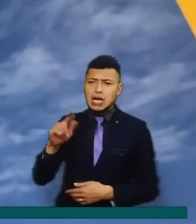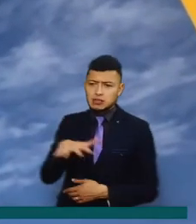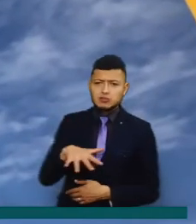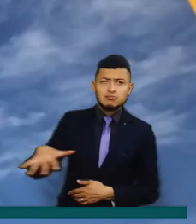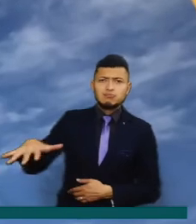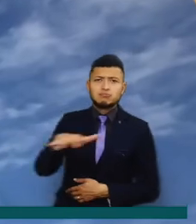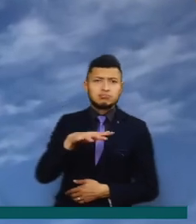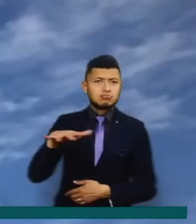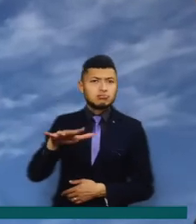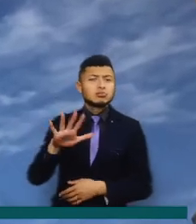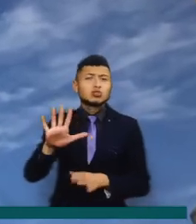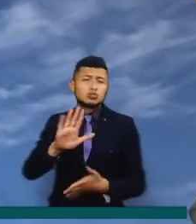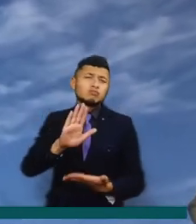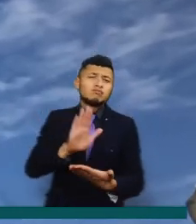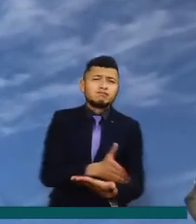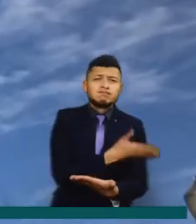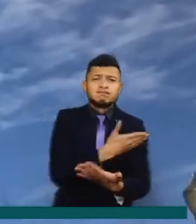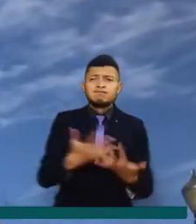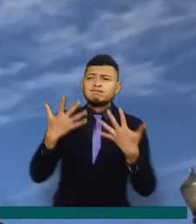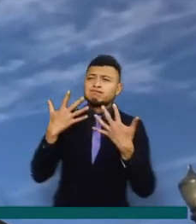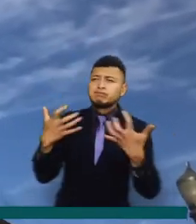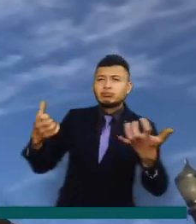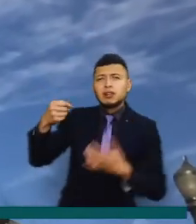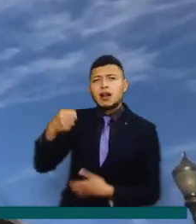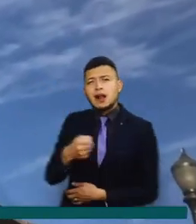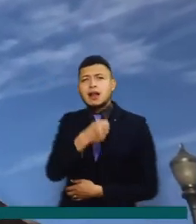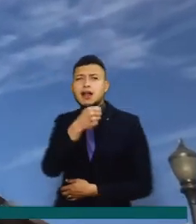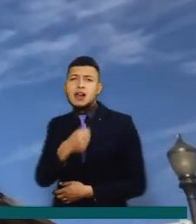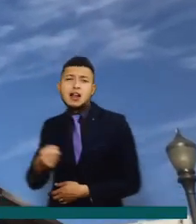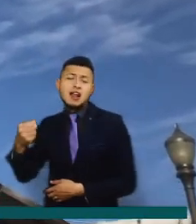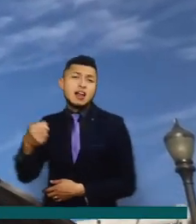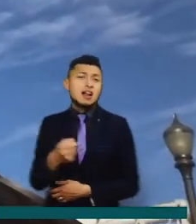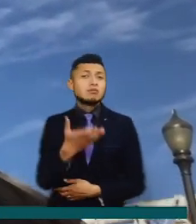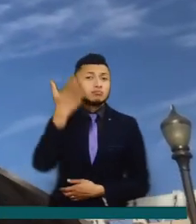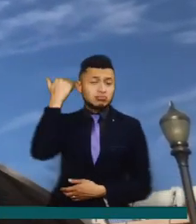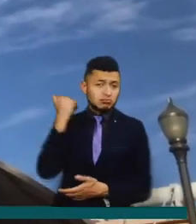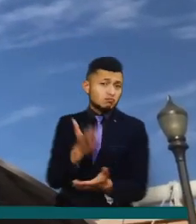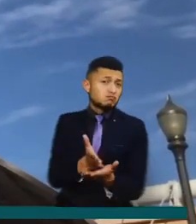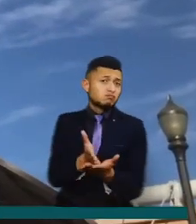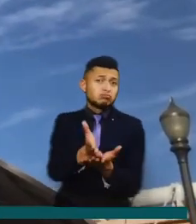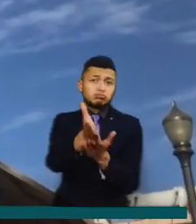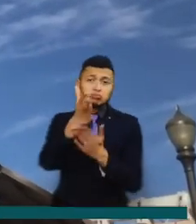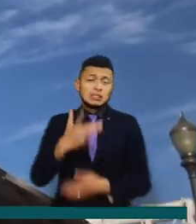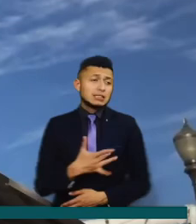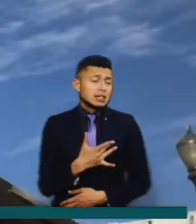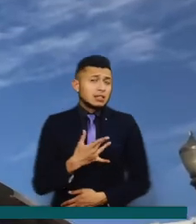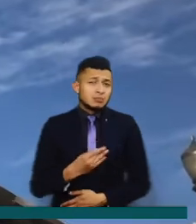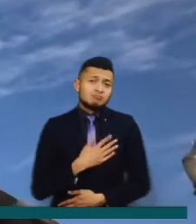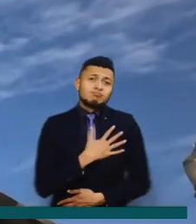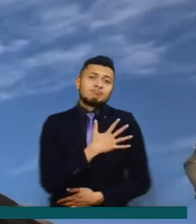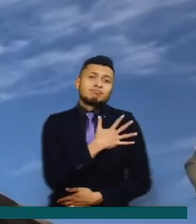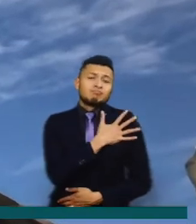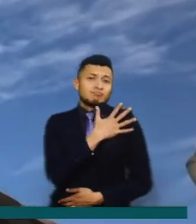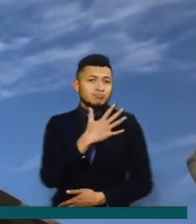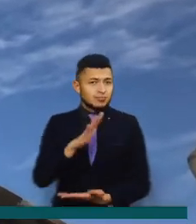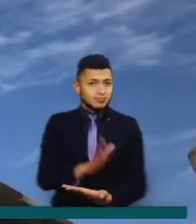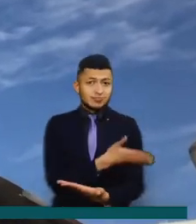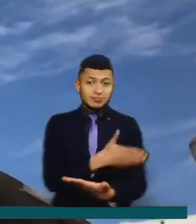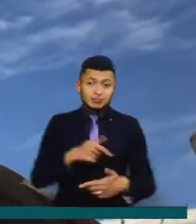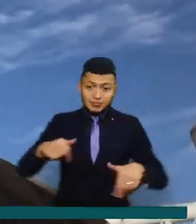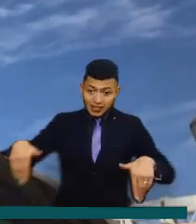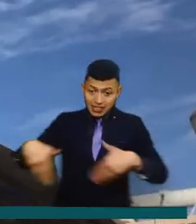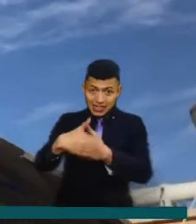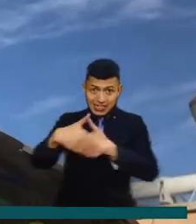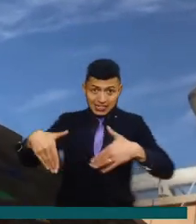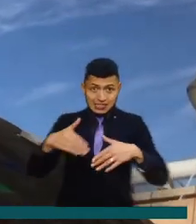angelinos corearon durante sus conciertos y que seguirán cantando donde les llegue el sentimiento. Esta es la segunda calle en